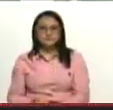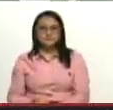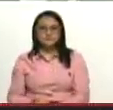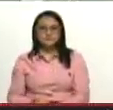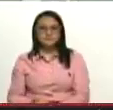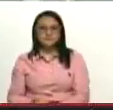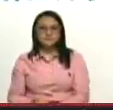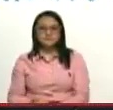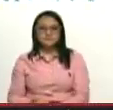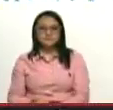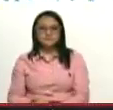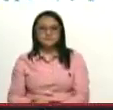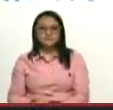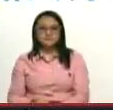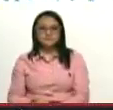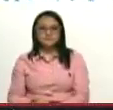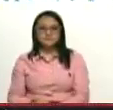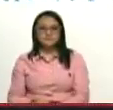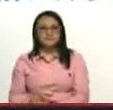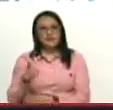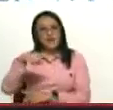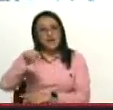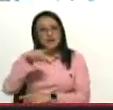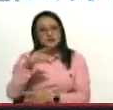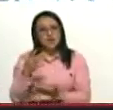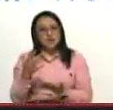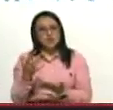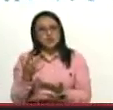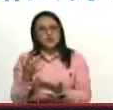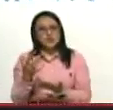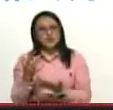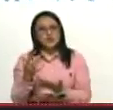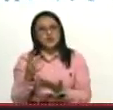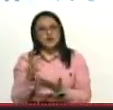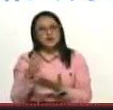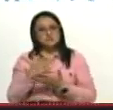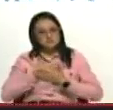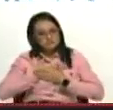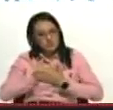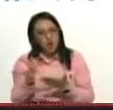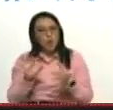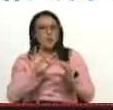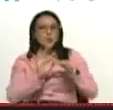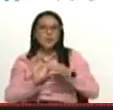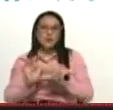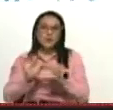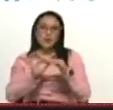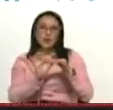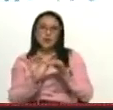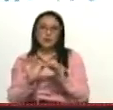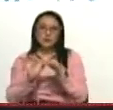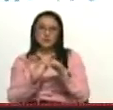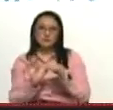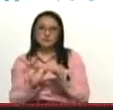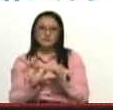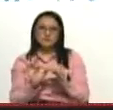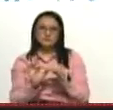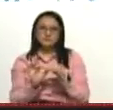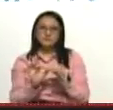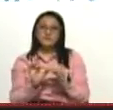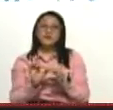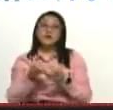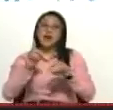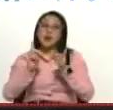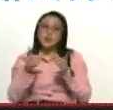aquellos que nos predisponen a la unión y la solidaridad y